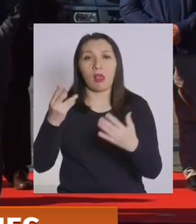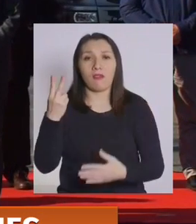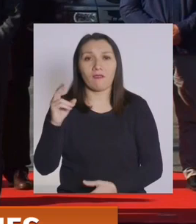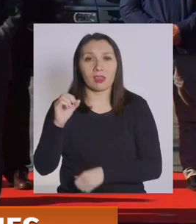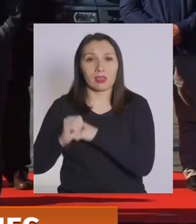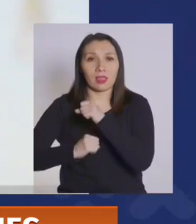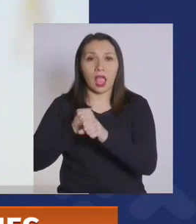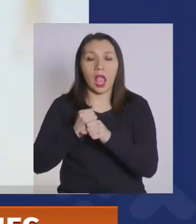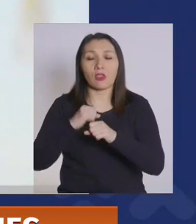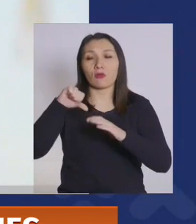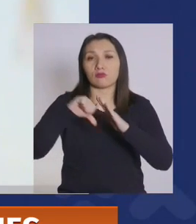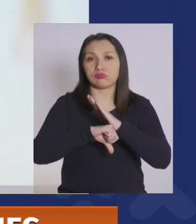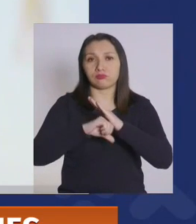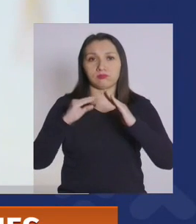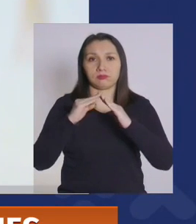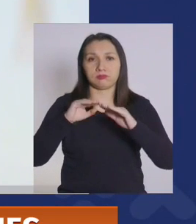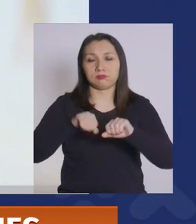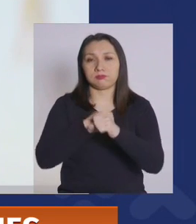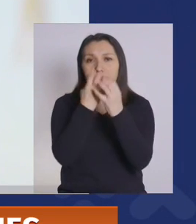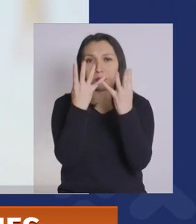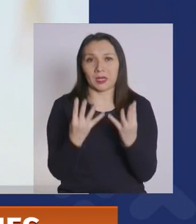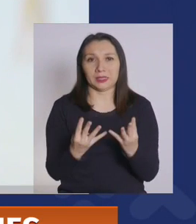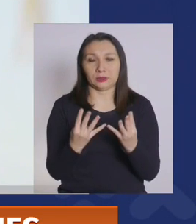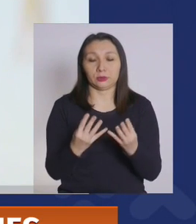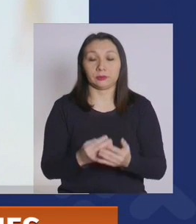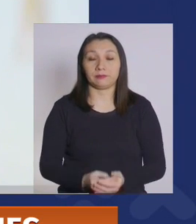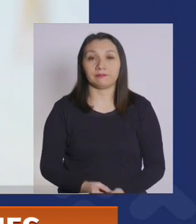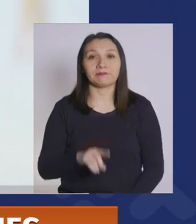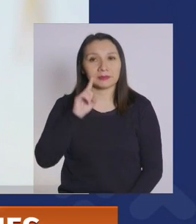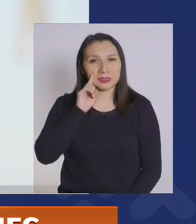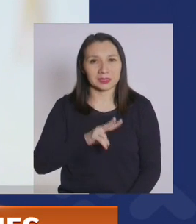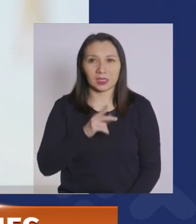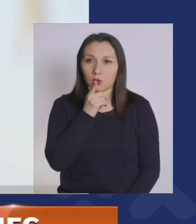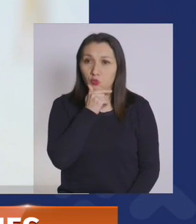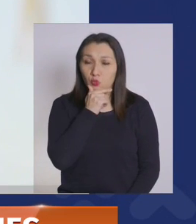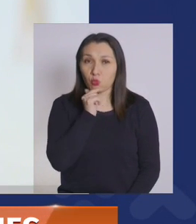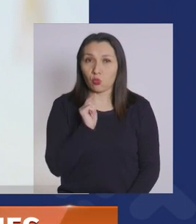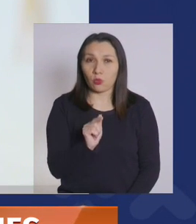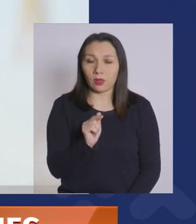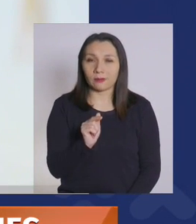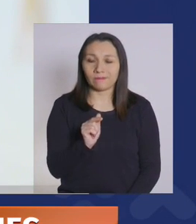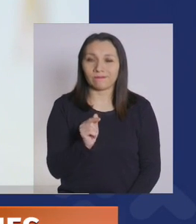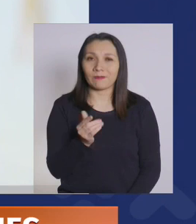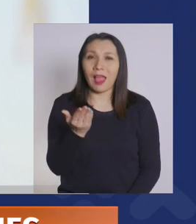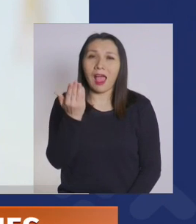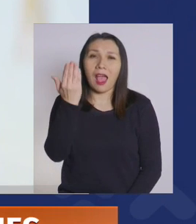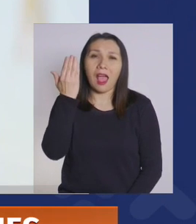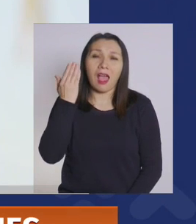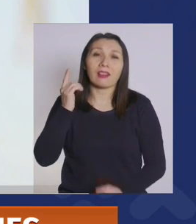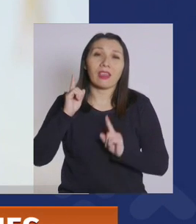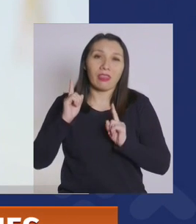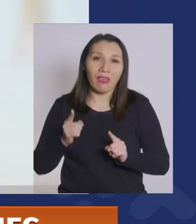años de prisión. Sin duda que debimos haber tenido esta ley mucho antes. Y por